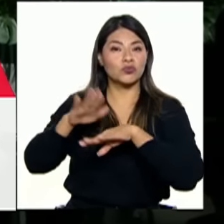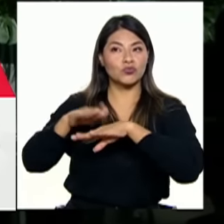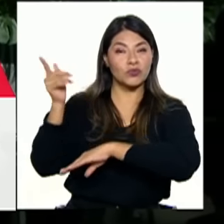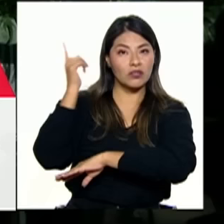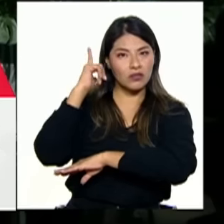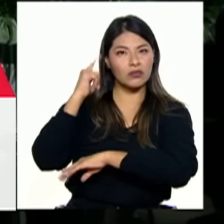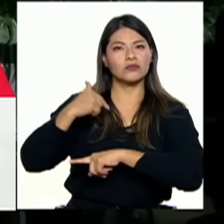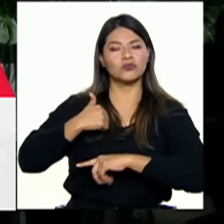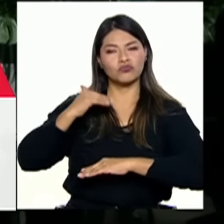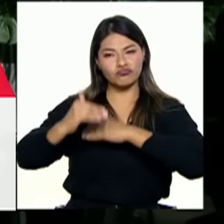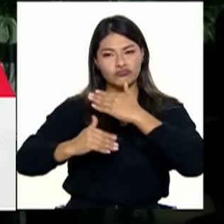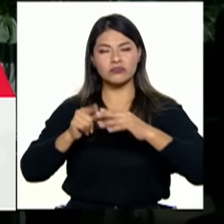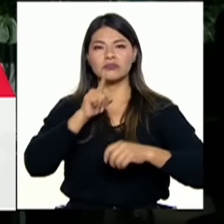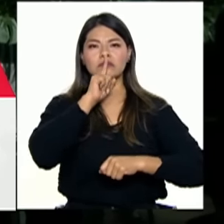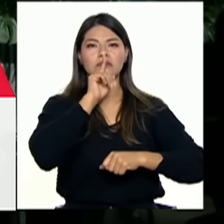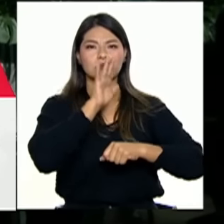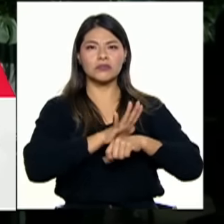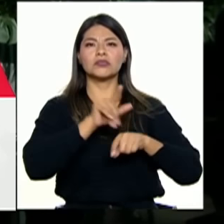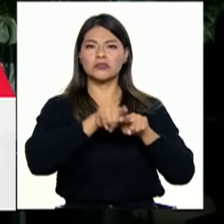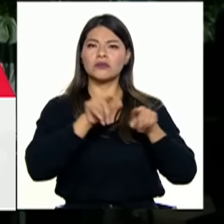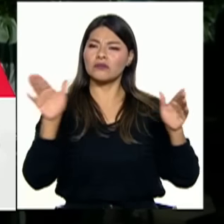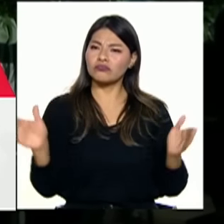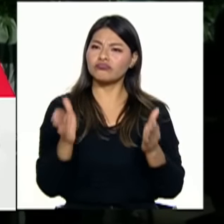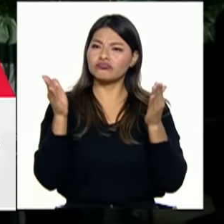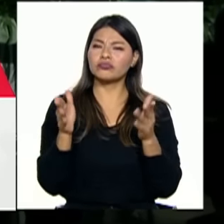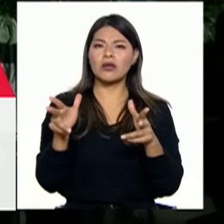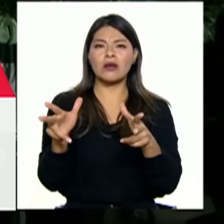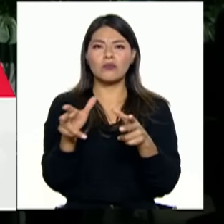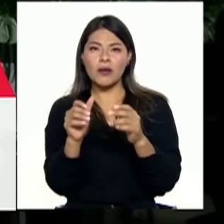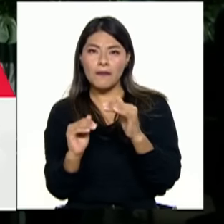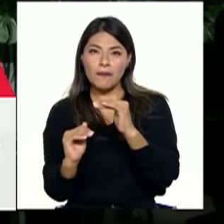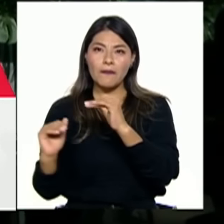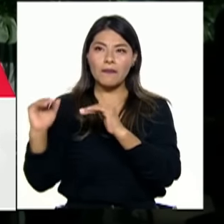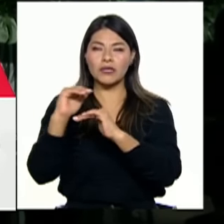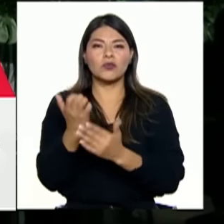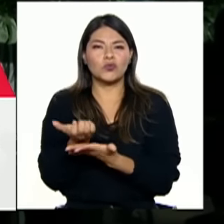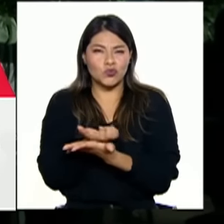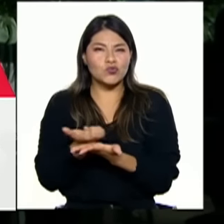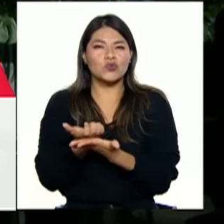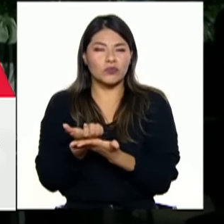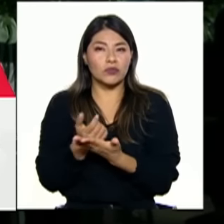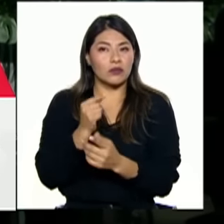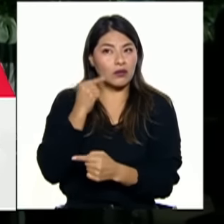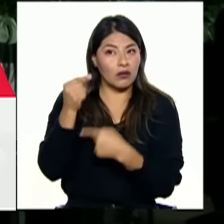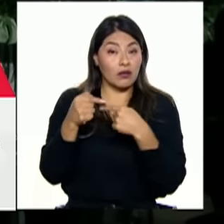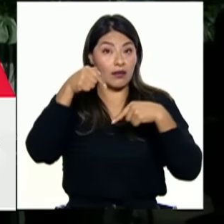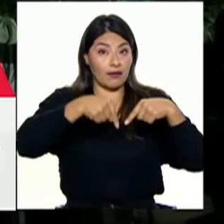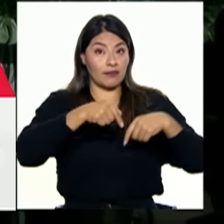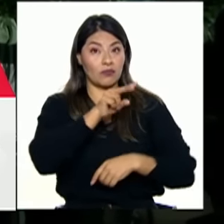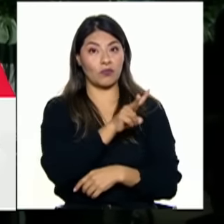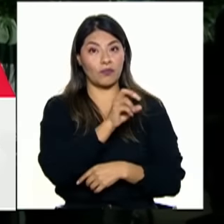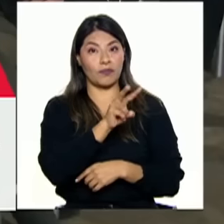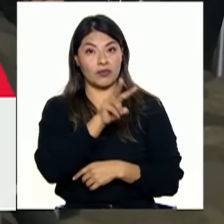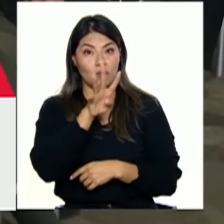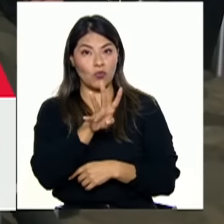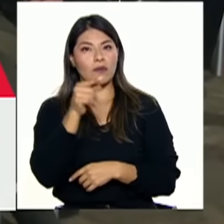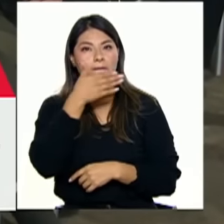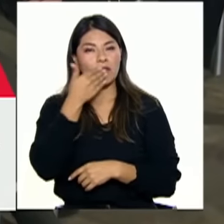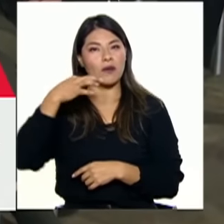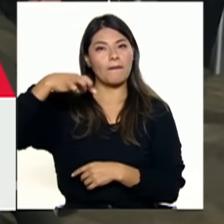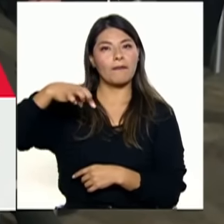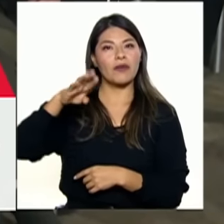estamos firmemente comprometidos con la recuperación económica de nuestro país. Para el año en curso esperamos un crecimiento del